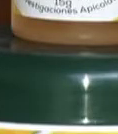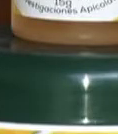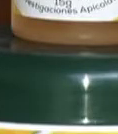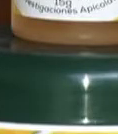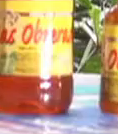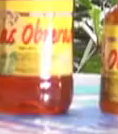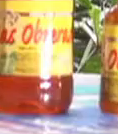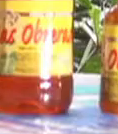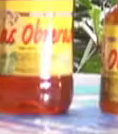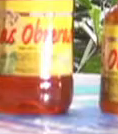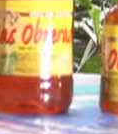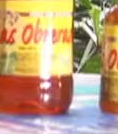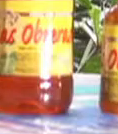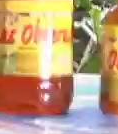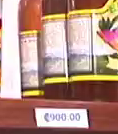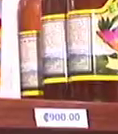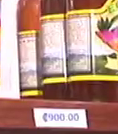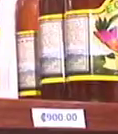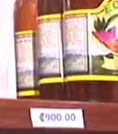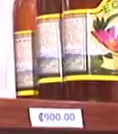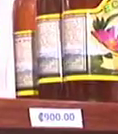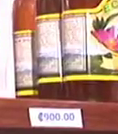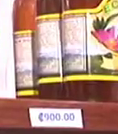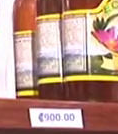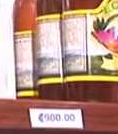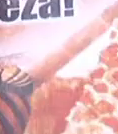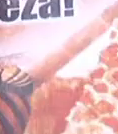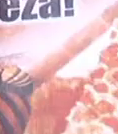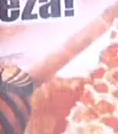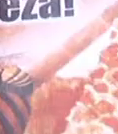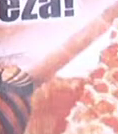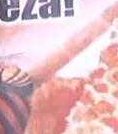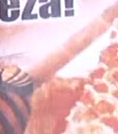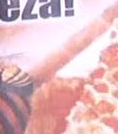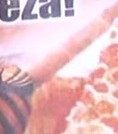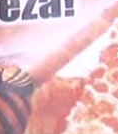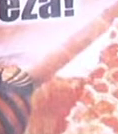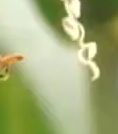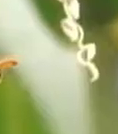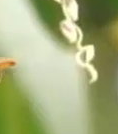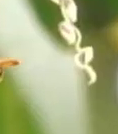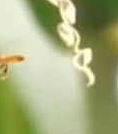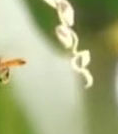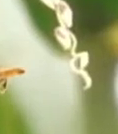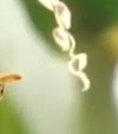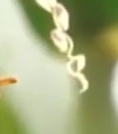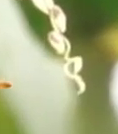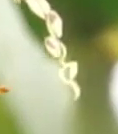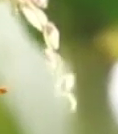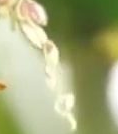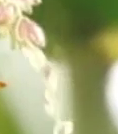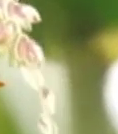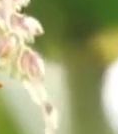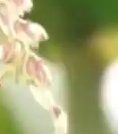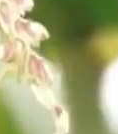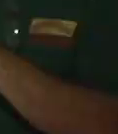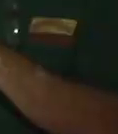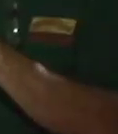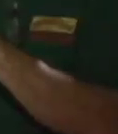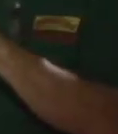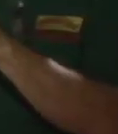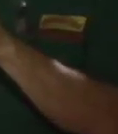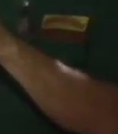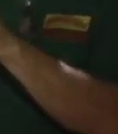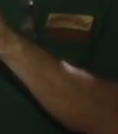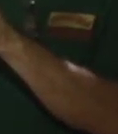15 apicultores de distintas partes del país. También habrá actividades recreativas y culturales. Expo Miel